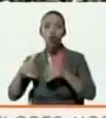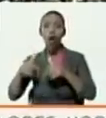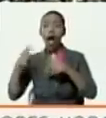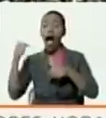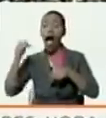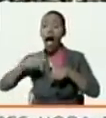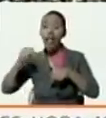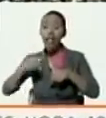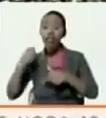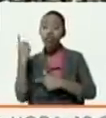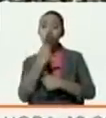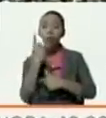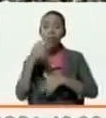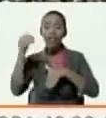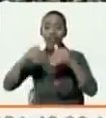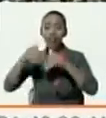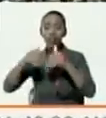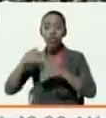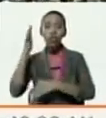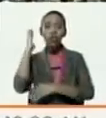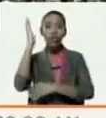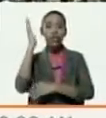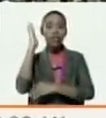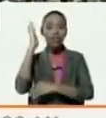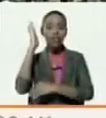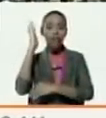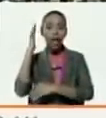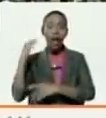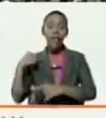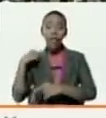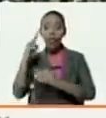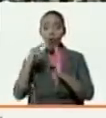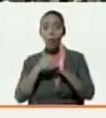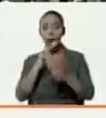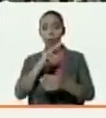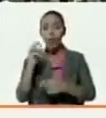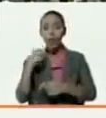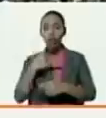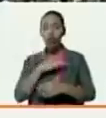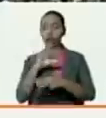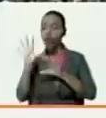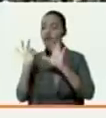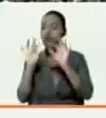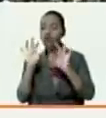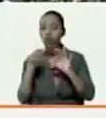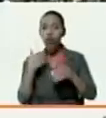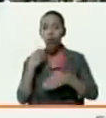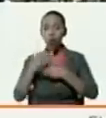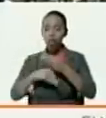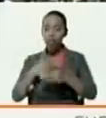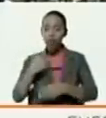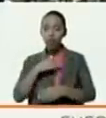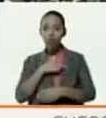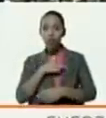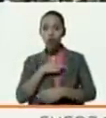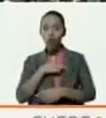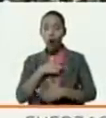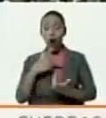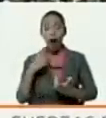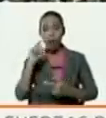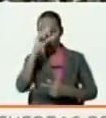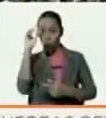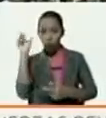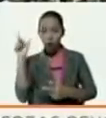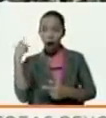elecciones parlamentarias este año 2020. Las escogencias, como siempre lo hemos hecho nosotros, tenemos el Partido Socialista Unido de